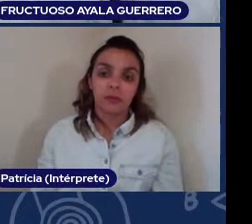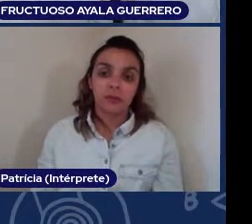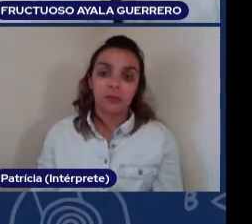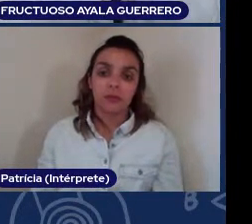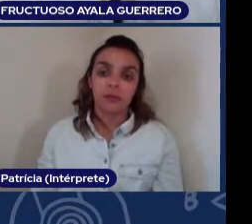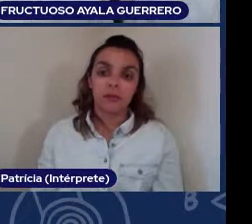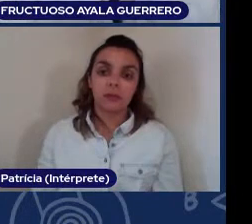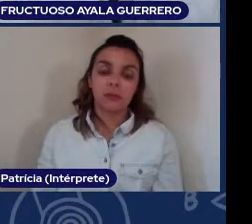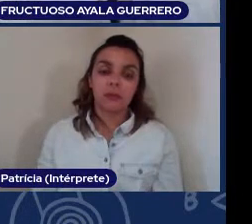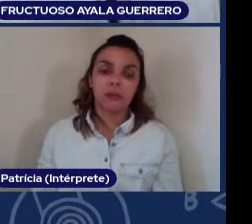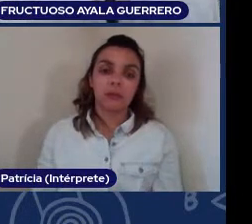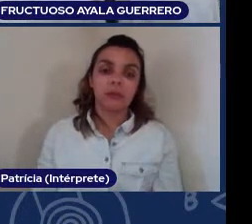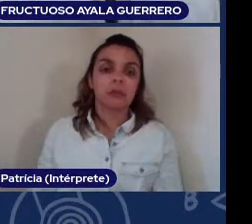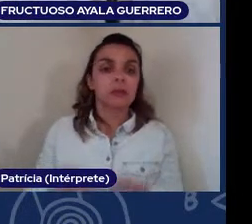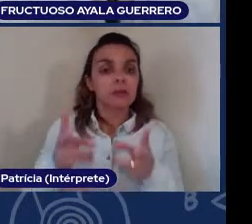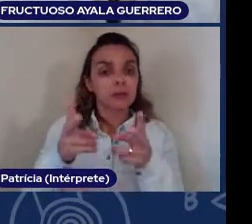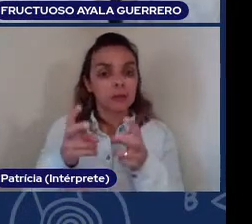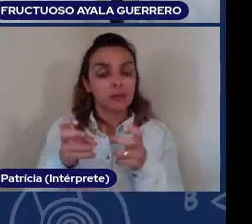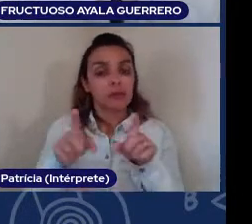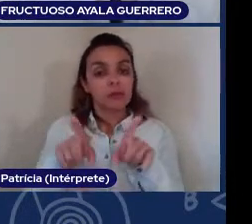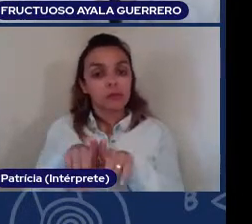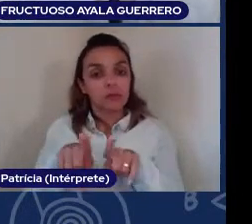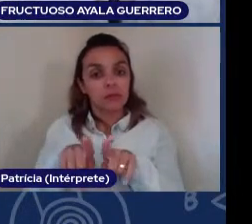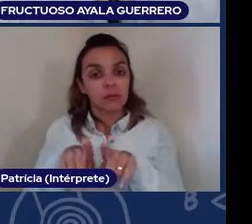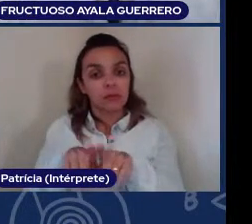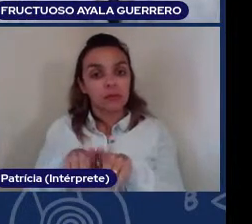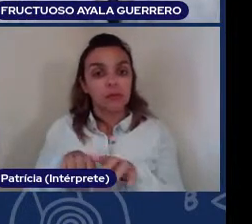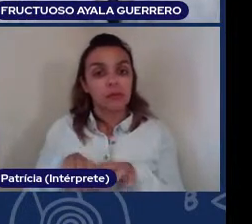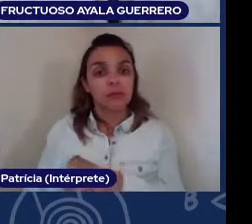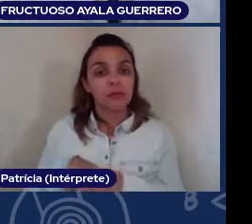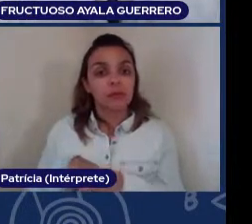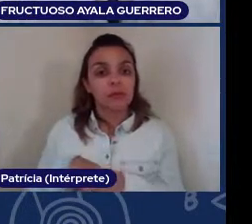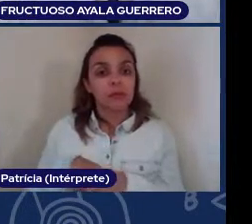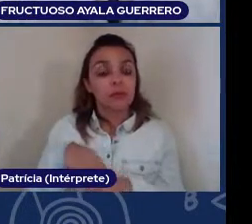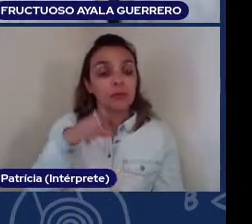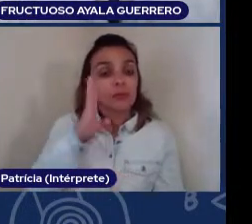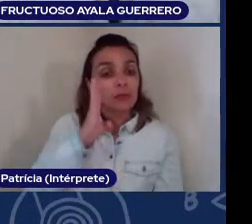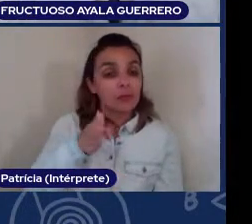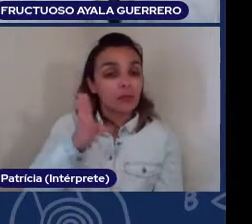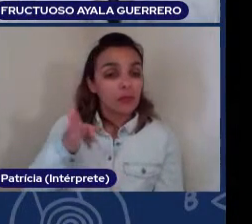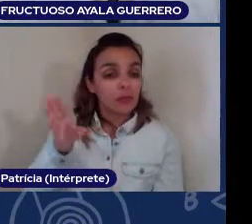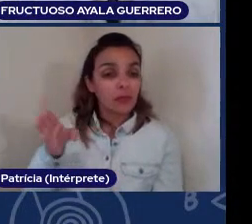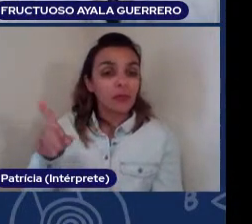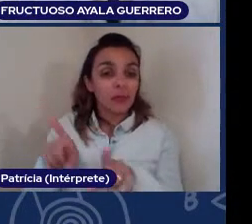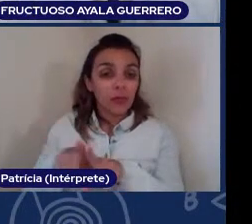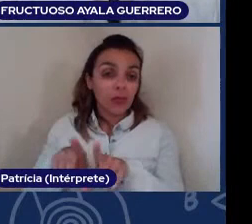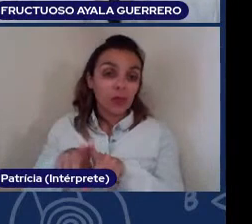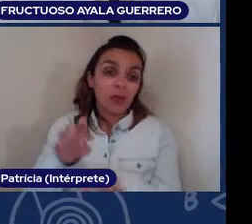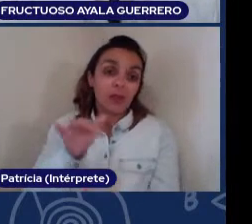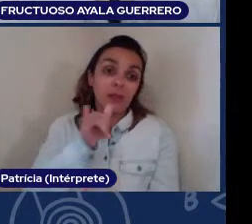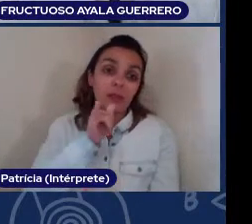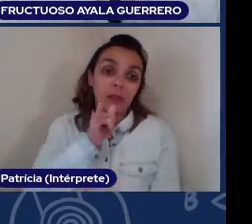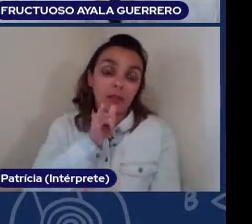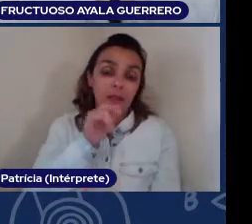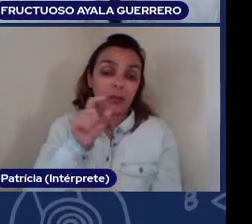Y vemos que la duración de las fases también varía. Por ejemplo, la